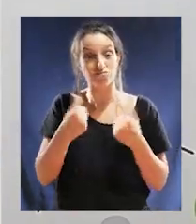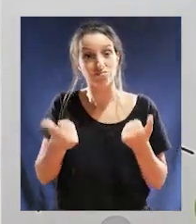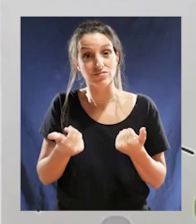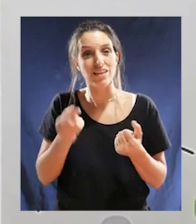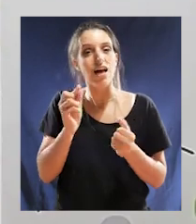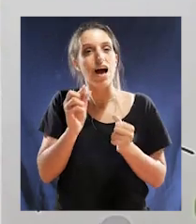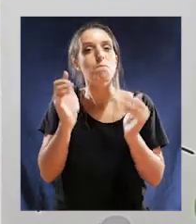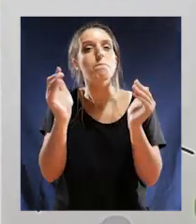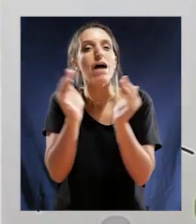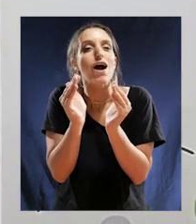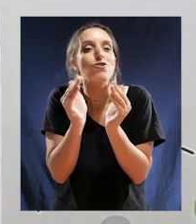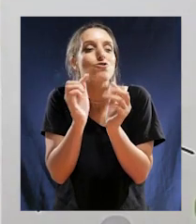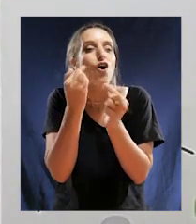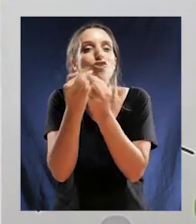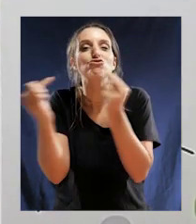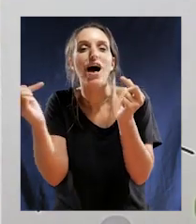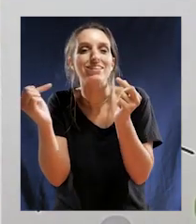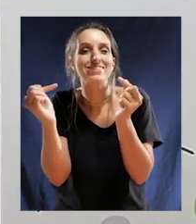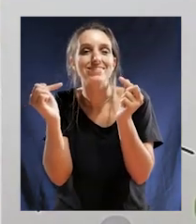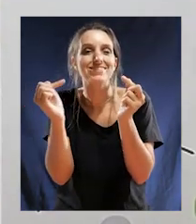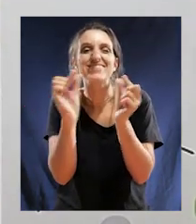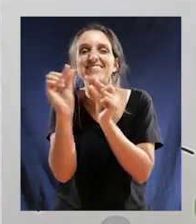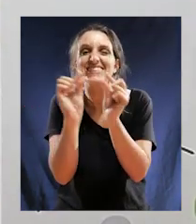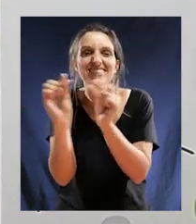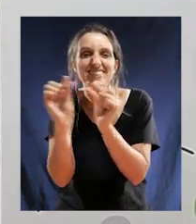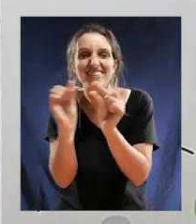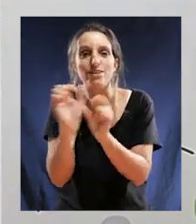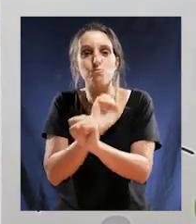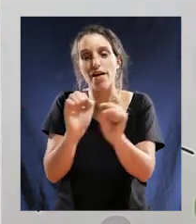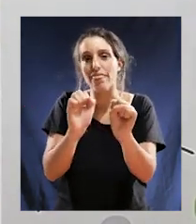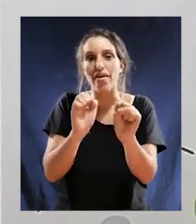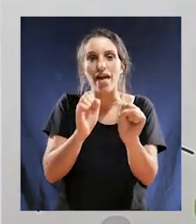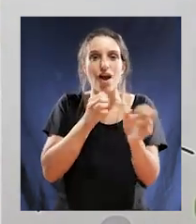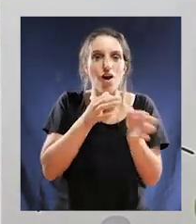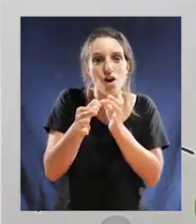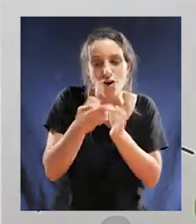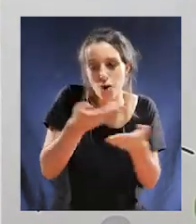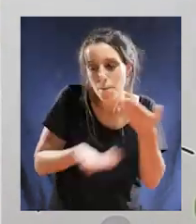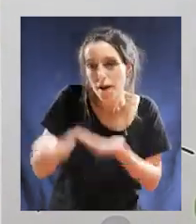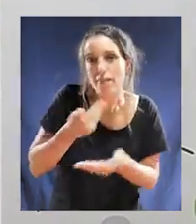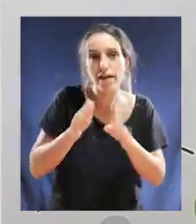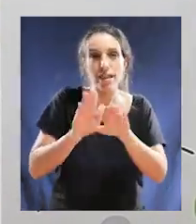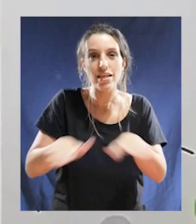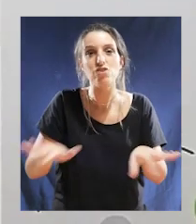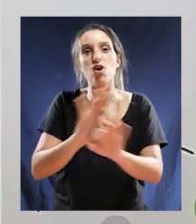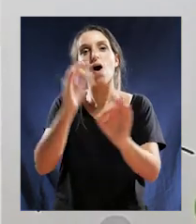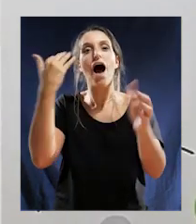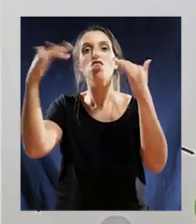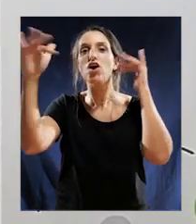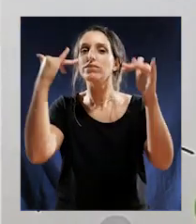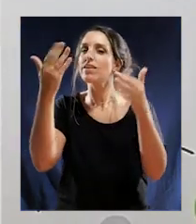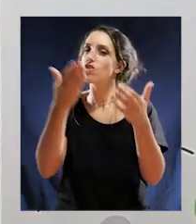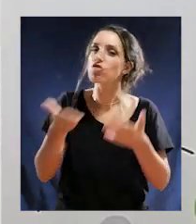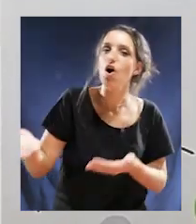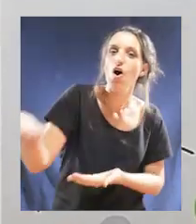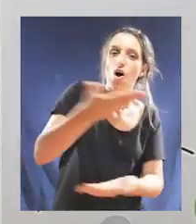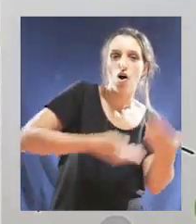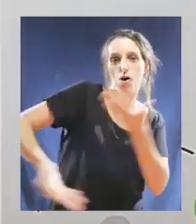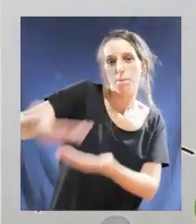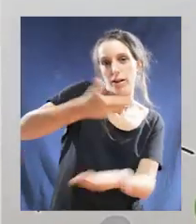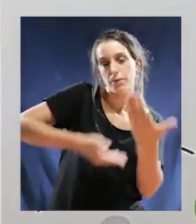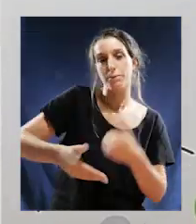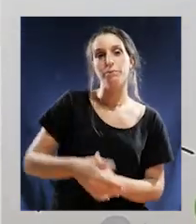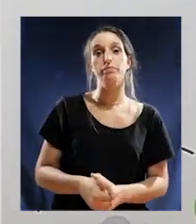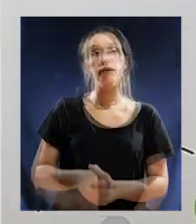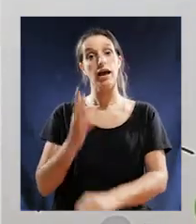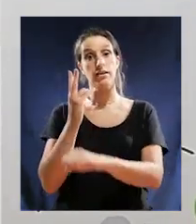que nos producen una alegría repentina y que la podemos compartir con los niños con los adolescentes que las podemos compartir entre todos